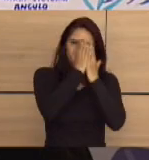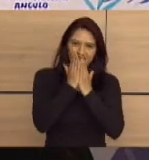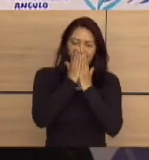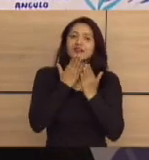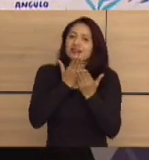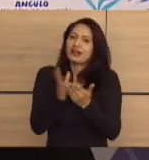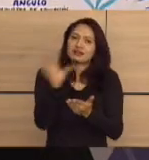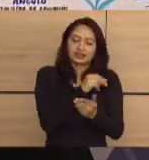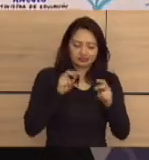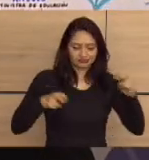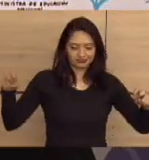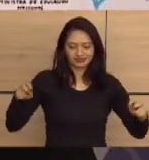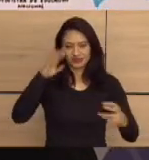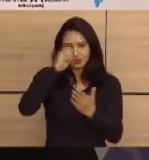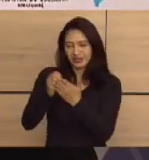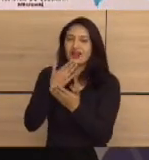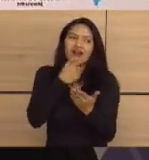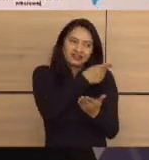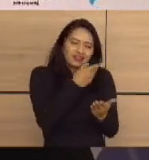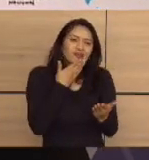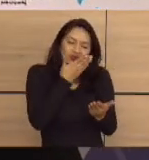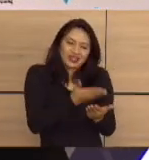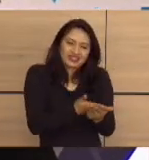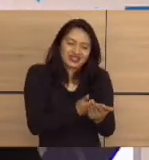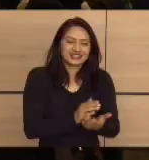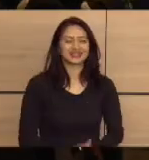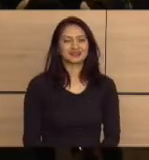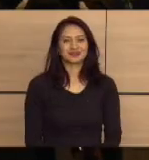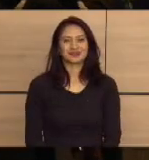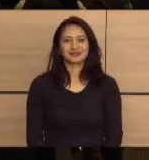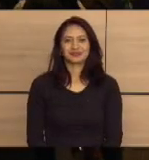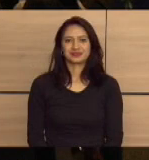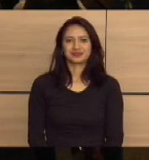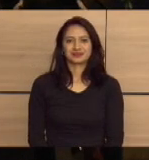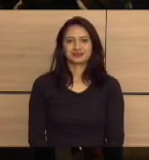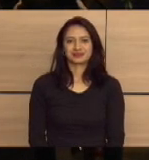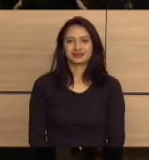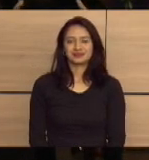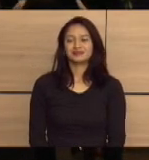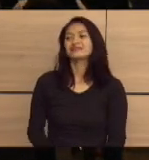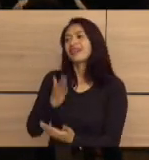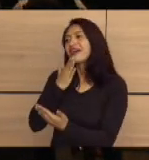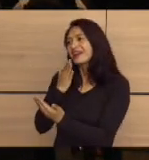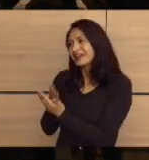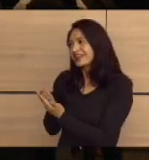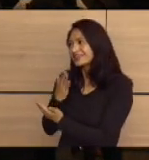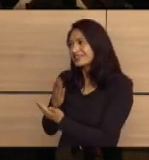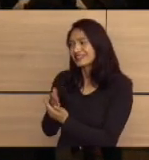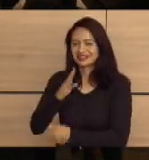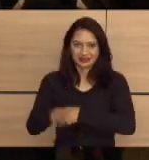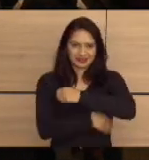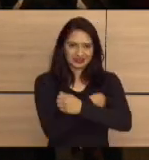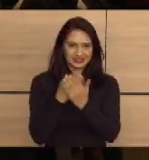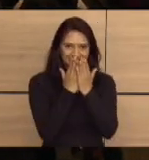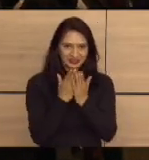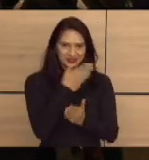los panelistas y muchas gracias a ti que condensaste muy bien todas las ideas. Muchas gracias también a la señora ministra de